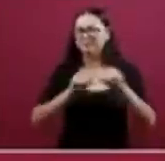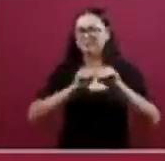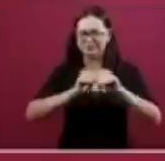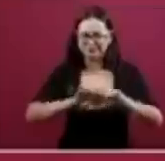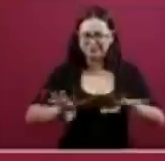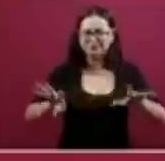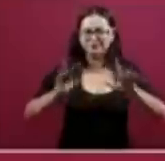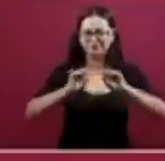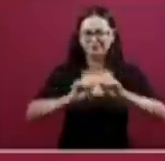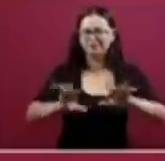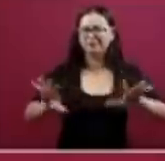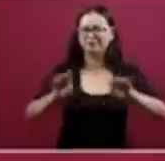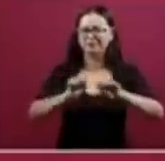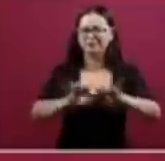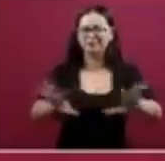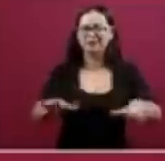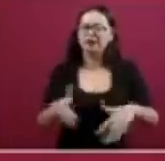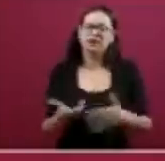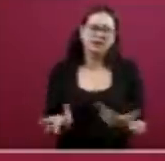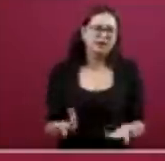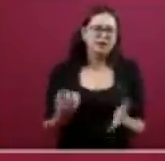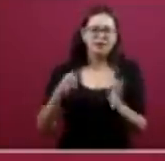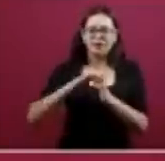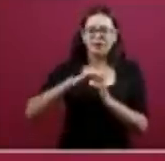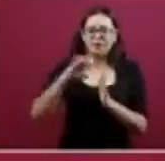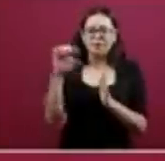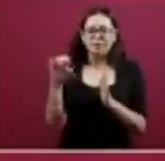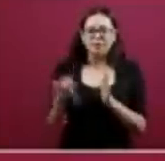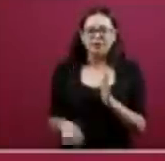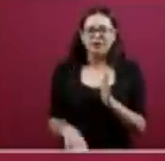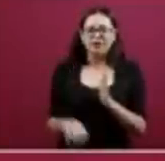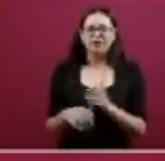Tengo, por ejemplo,